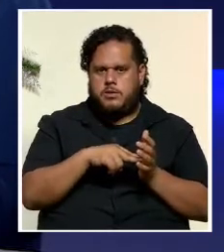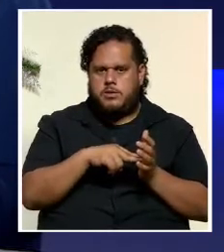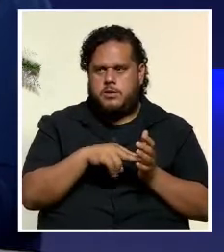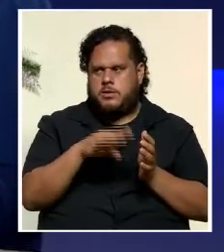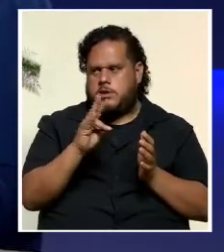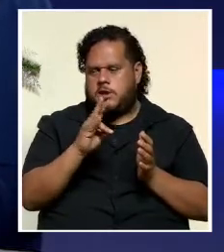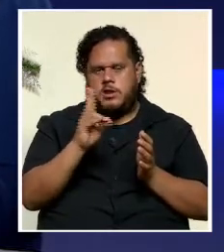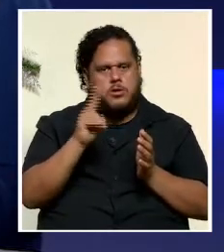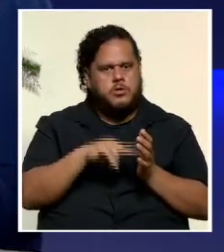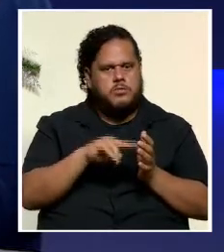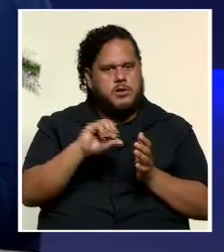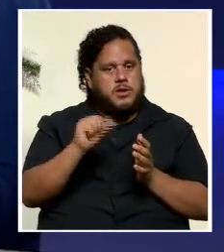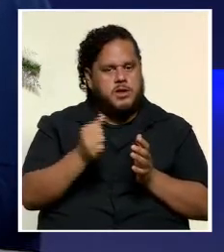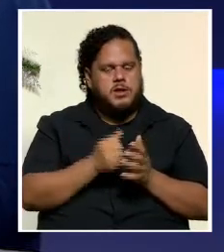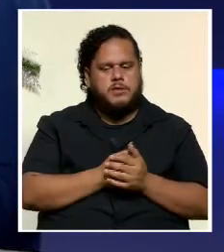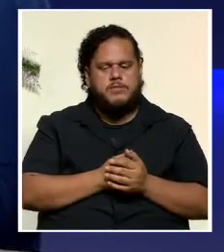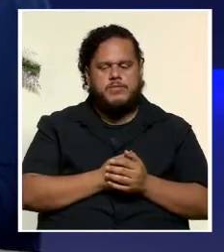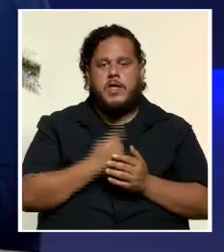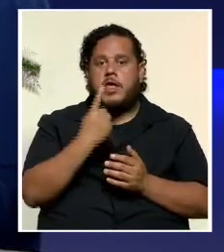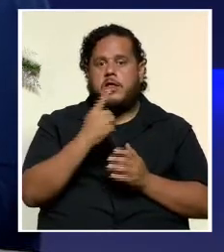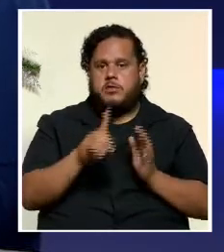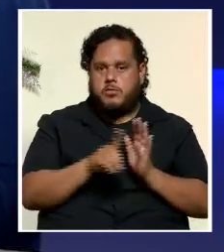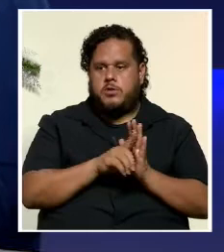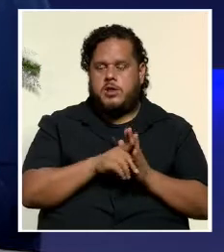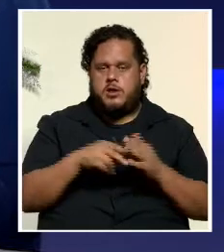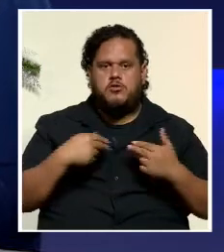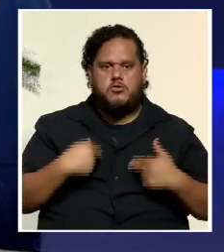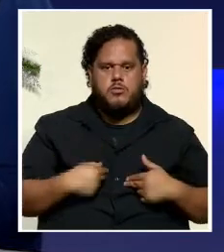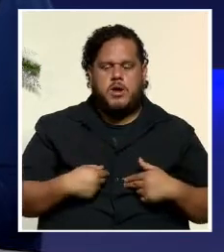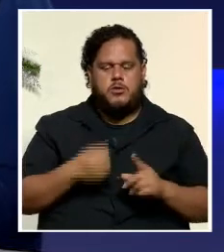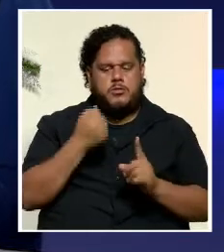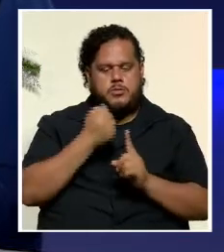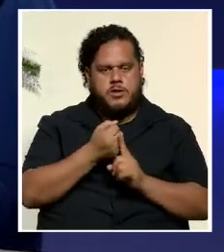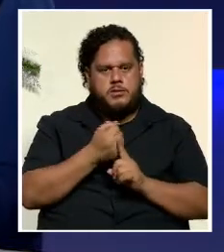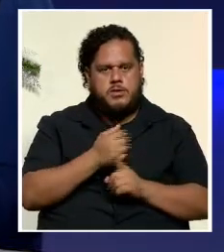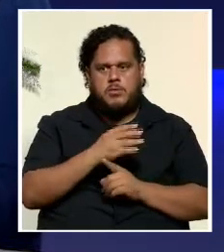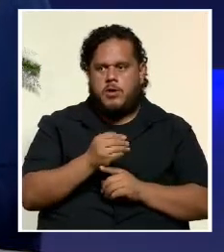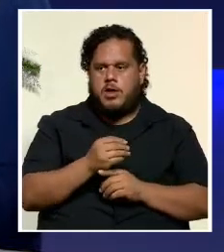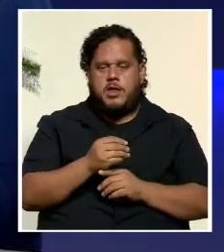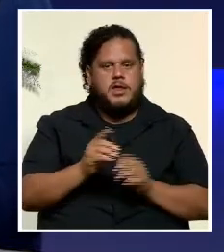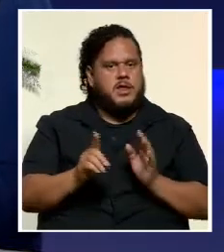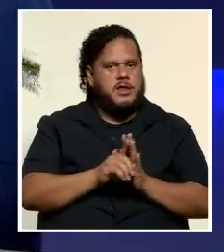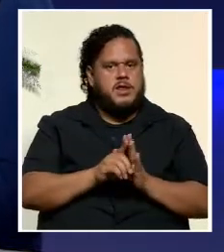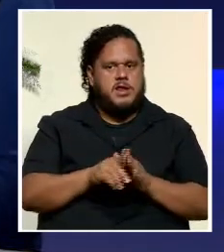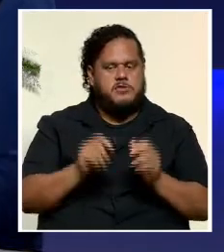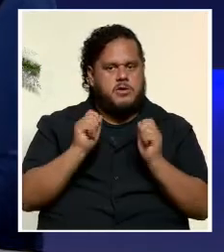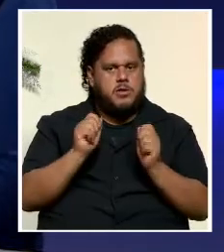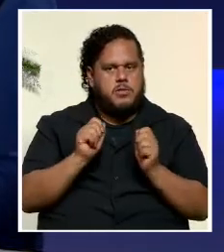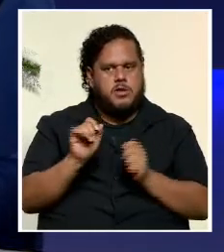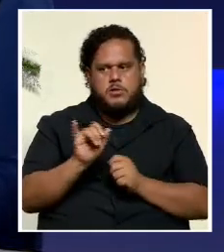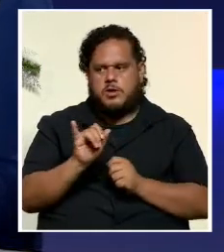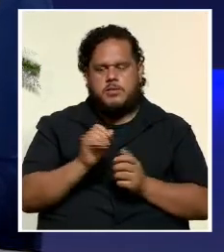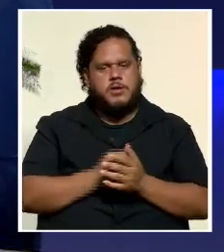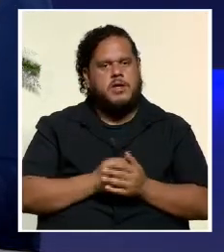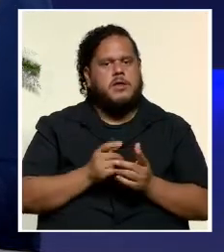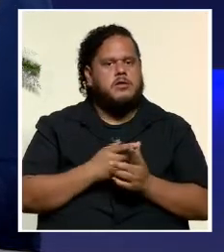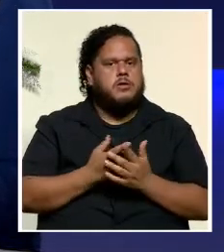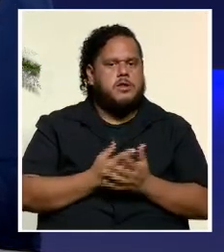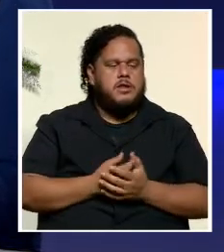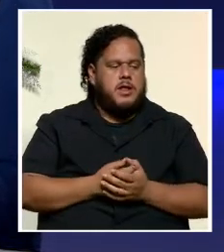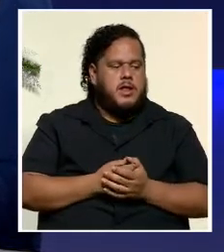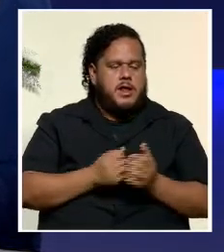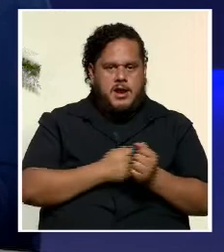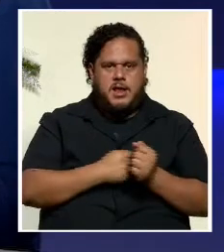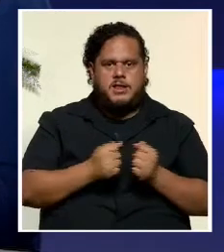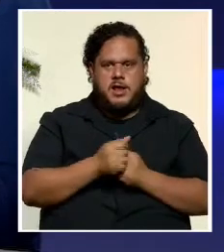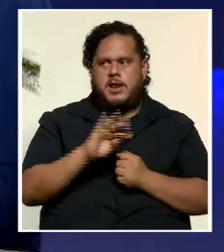2007 o 2010, es un derecho humano por sí mismo, y el derecho a la educación también. Entonces, la Sala ha